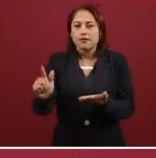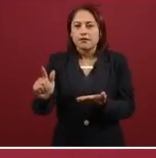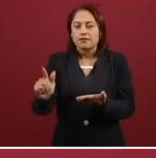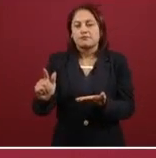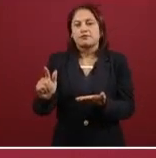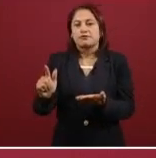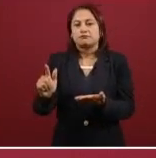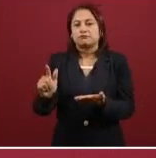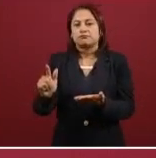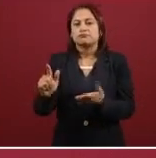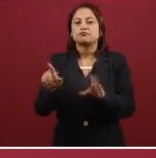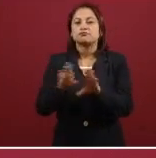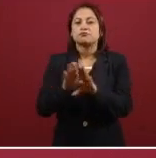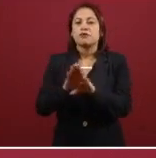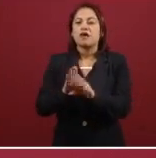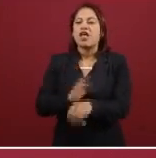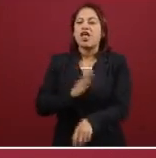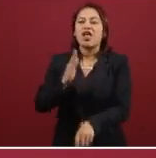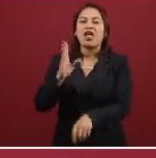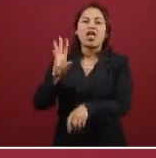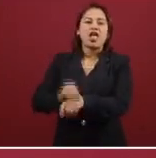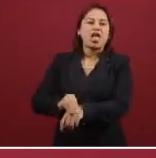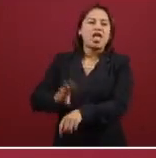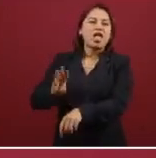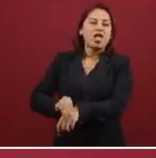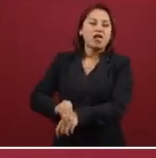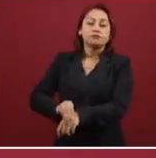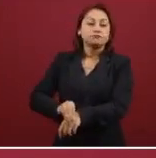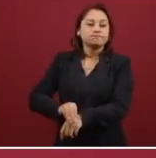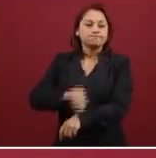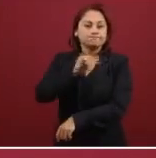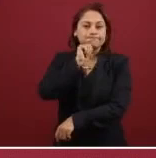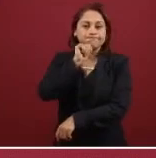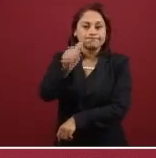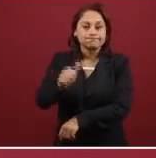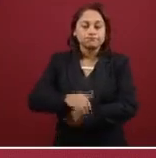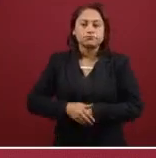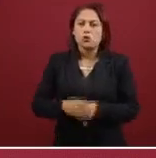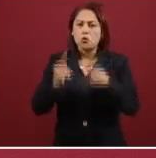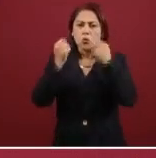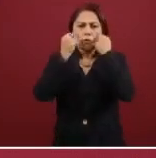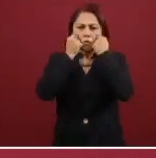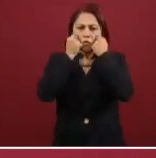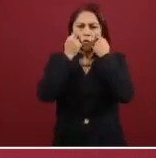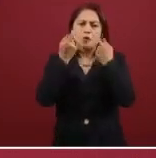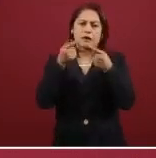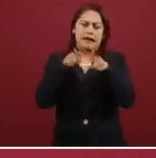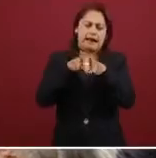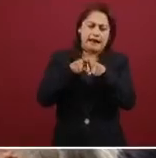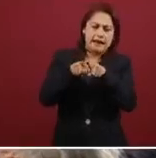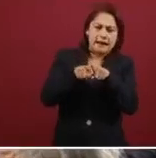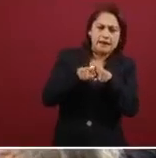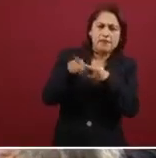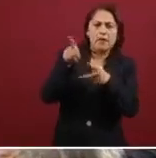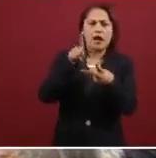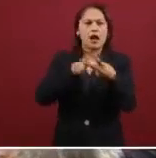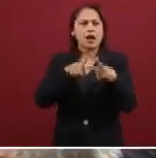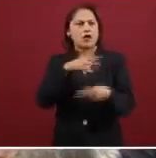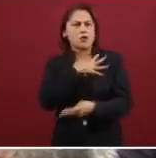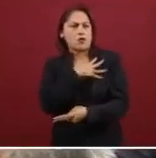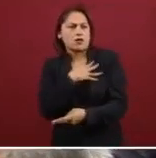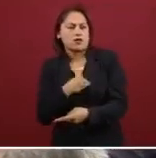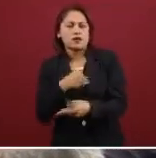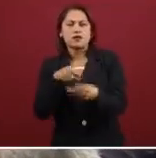Podrá ser un hermano, un hijo, mi esposa,